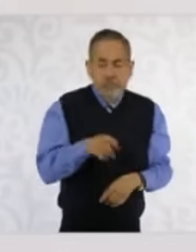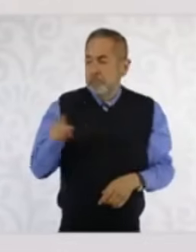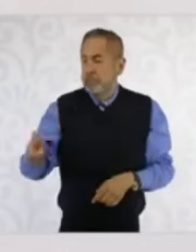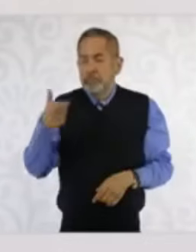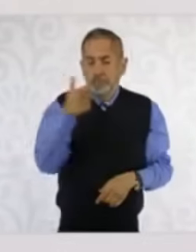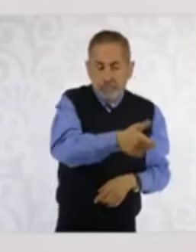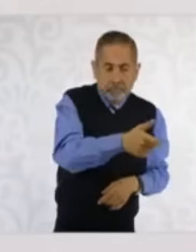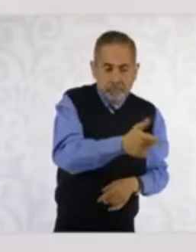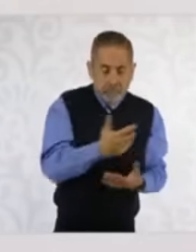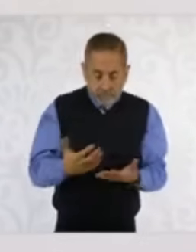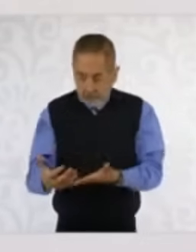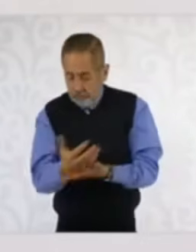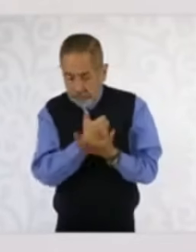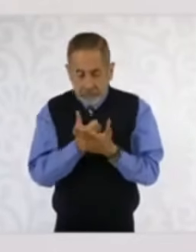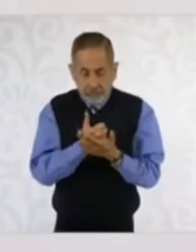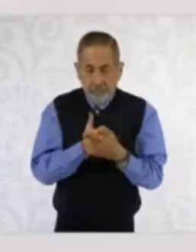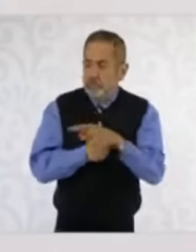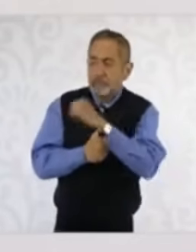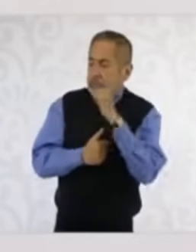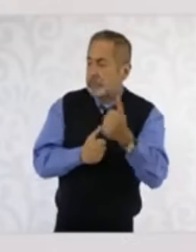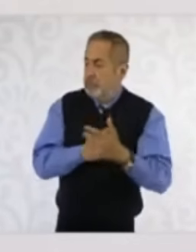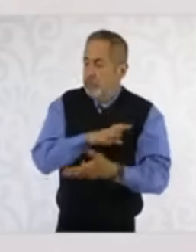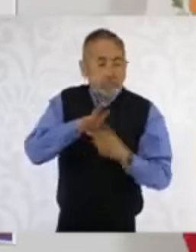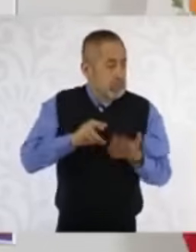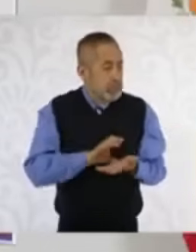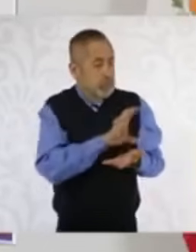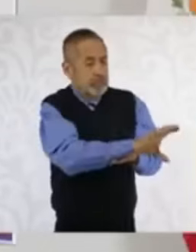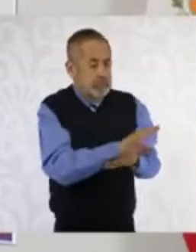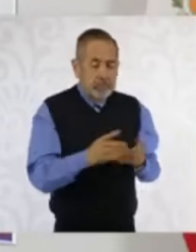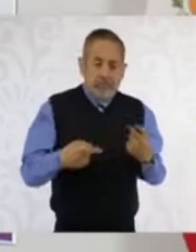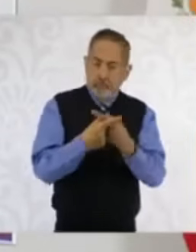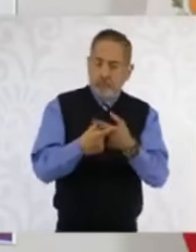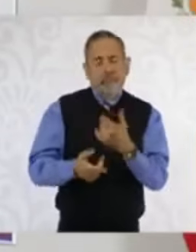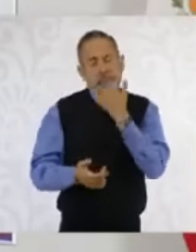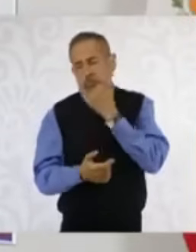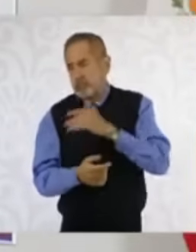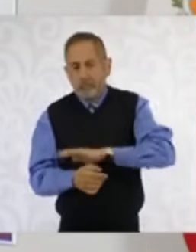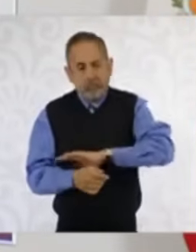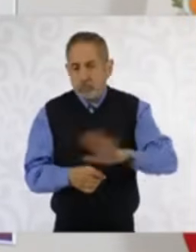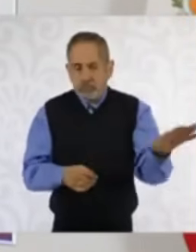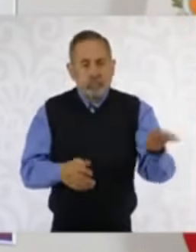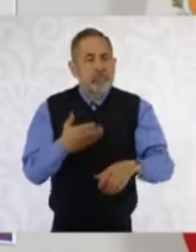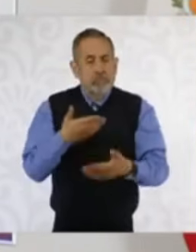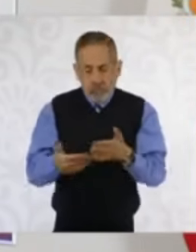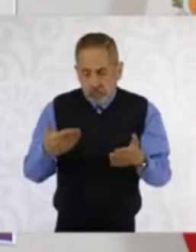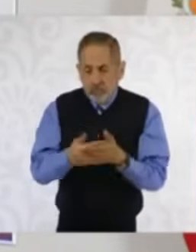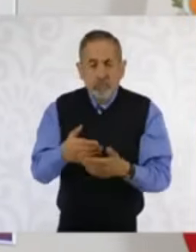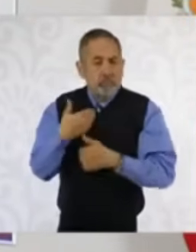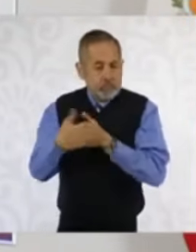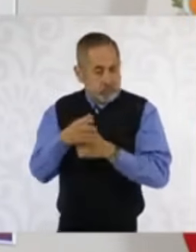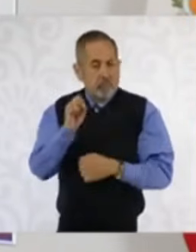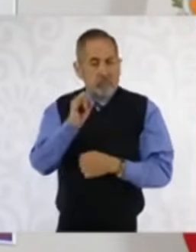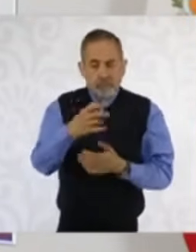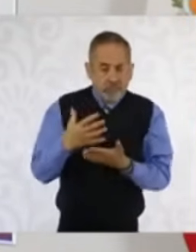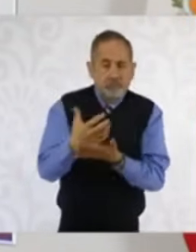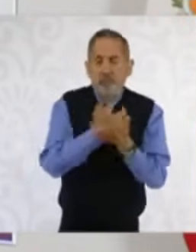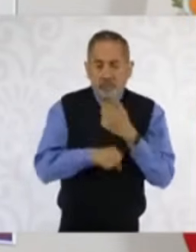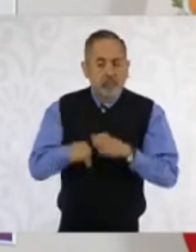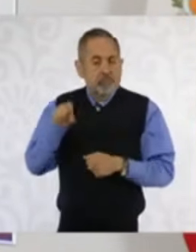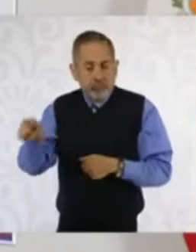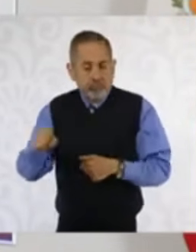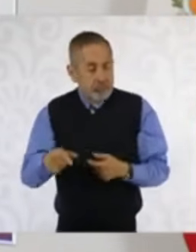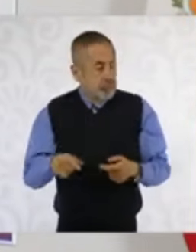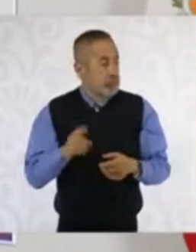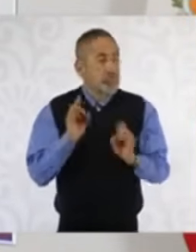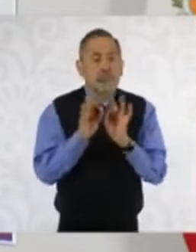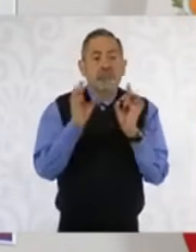sin preocupaciones excesivas. Regresando a la pensión mínima en Afores en el ISSSTE, entonces solo pudiera ser que las personas que se pensionen bajo la pensión